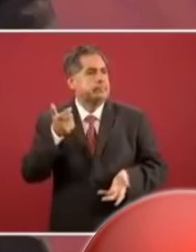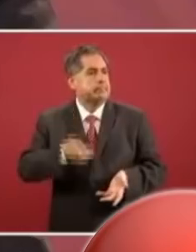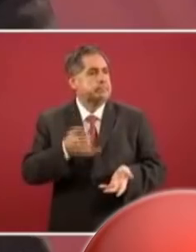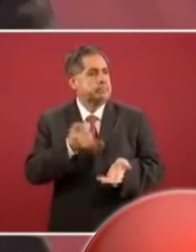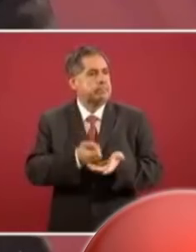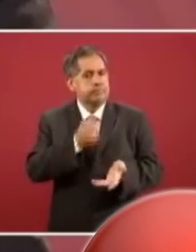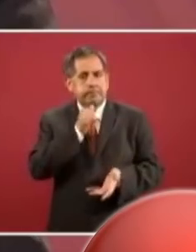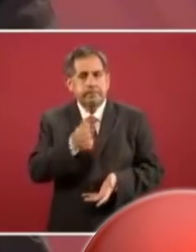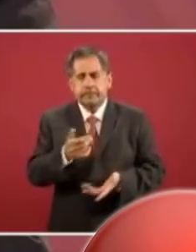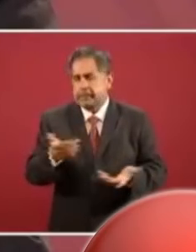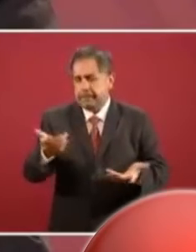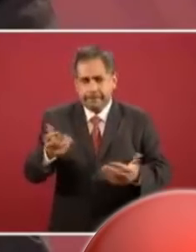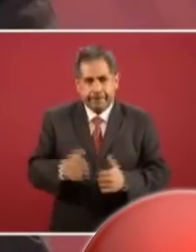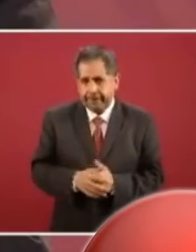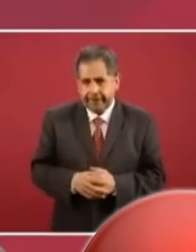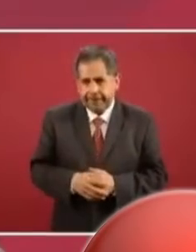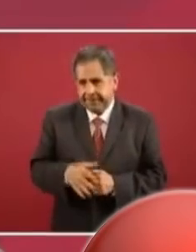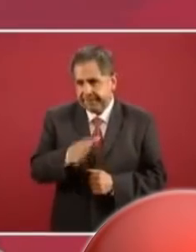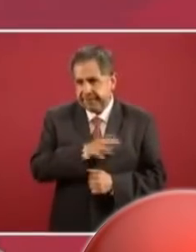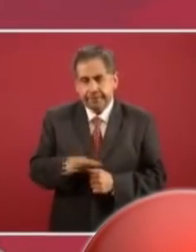cómo